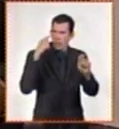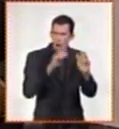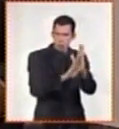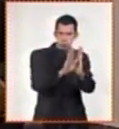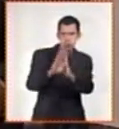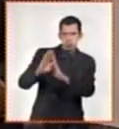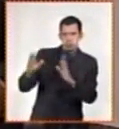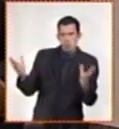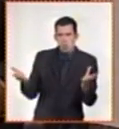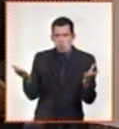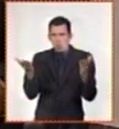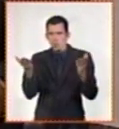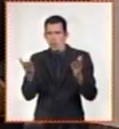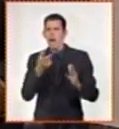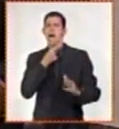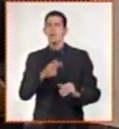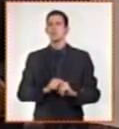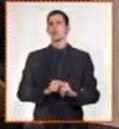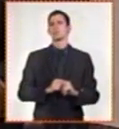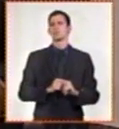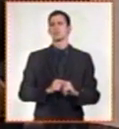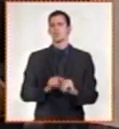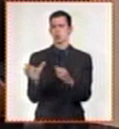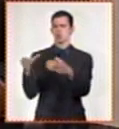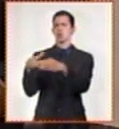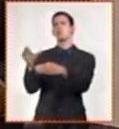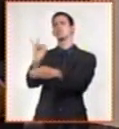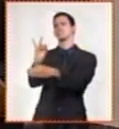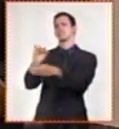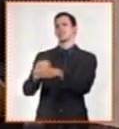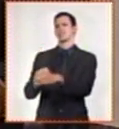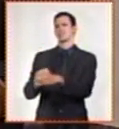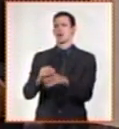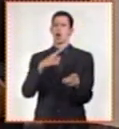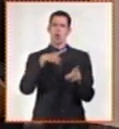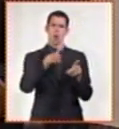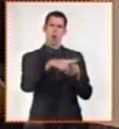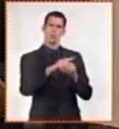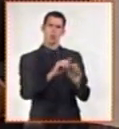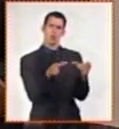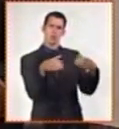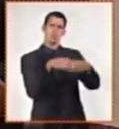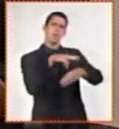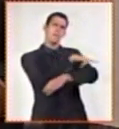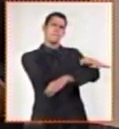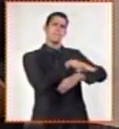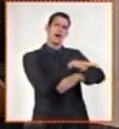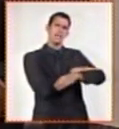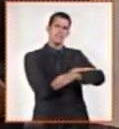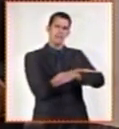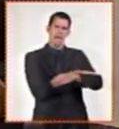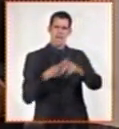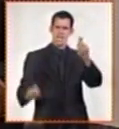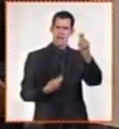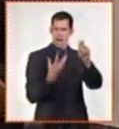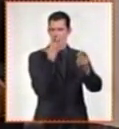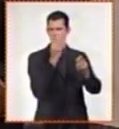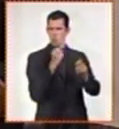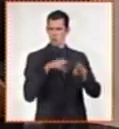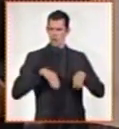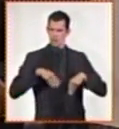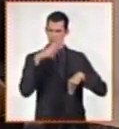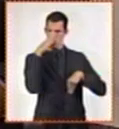Grupo 77 llamaron a los países en desarrollo a fortalecer la solidaridad y abogar por